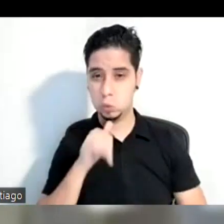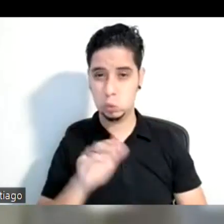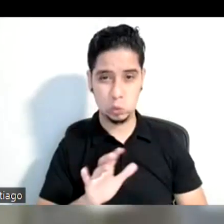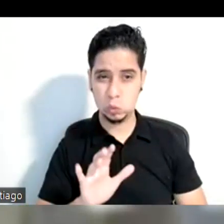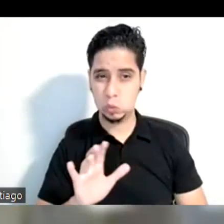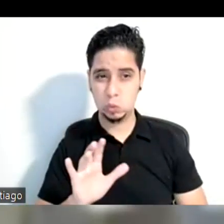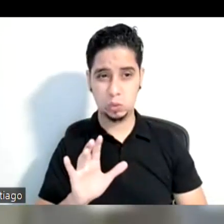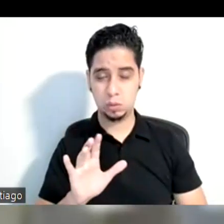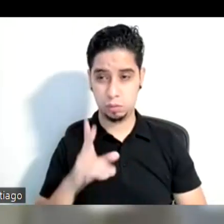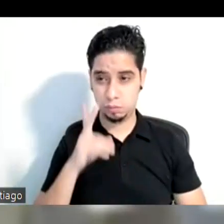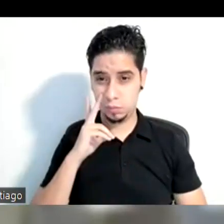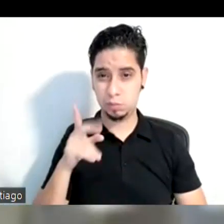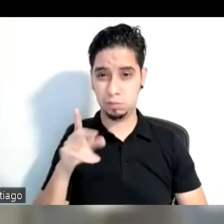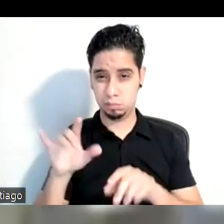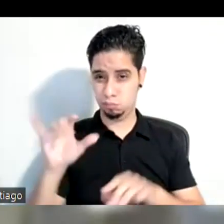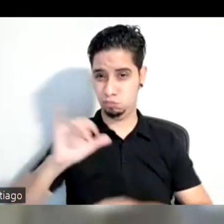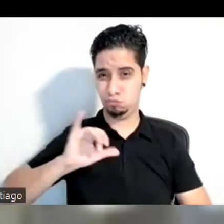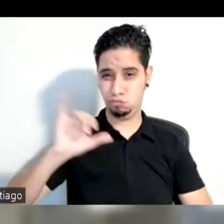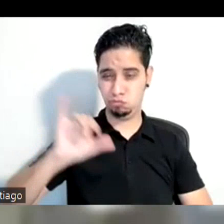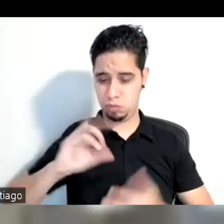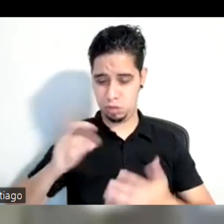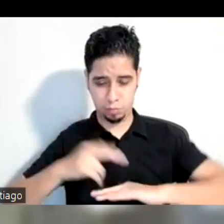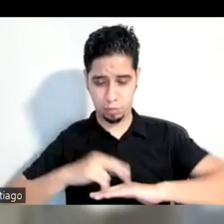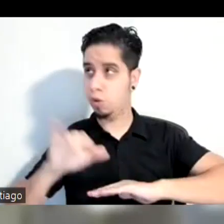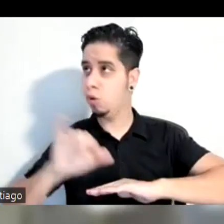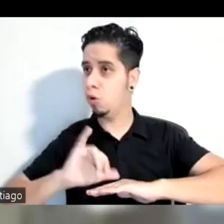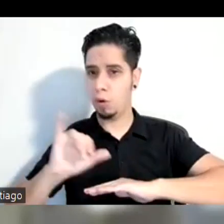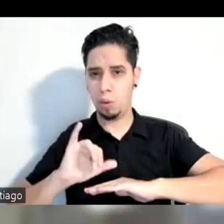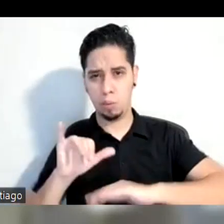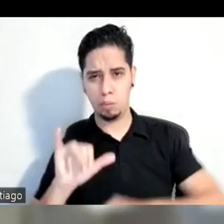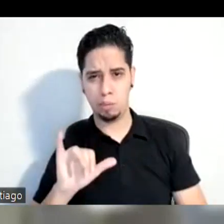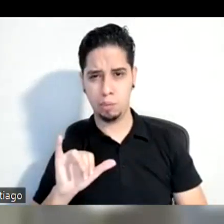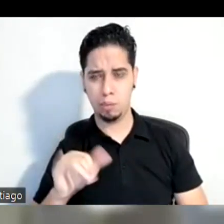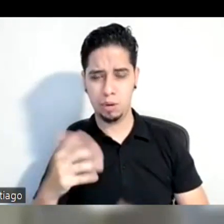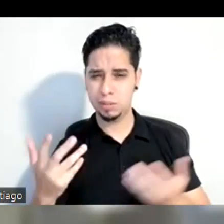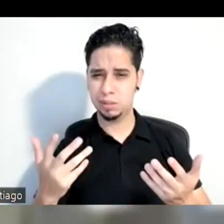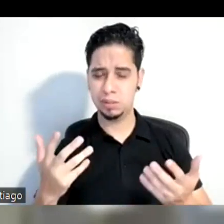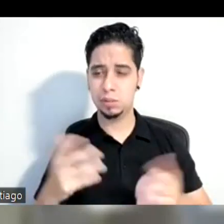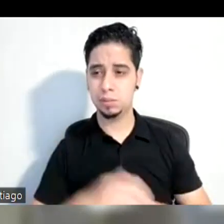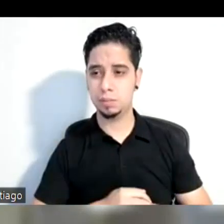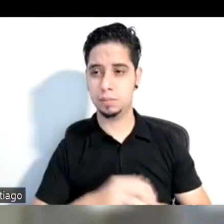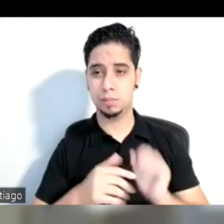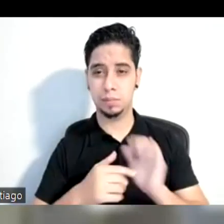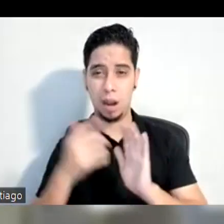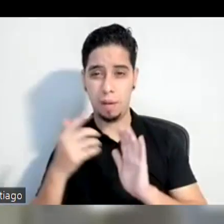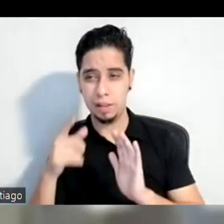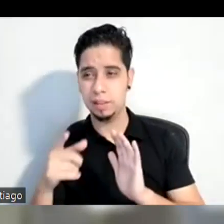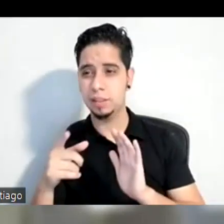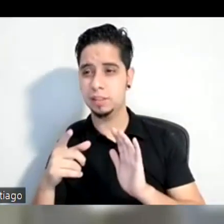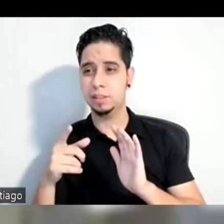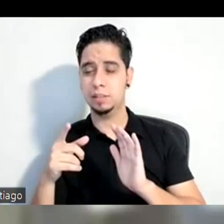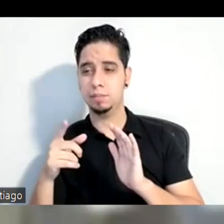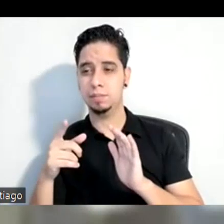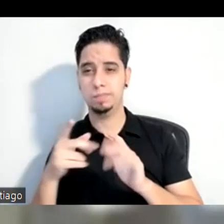yo veo y leo y digo, Dios mío, pero si esto es como que lo mismo que está pasando en Puerto Rico, como que, o sea, veo como... A una veces los medios y los productores